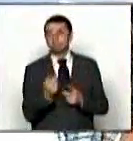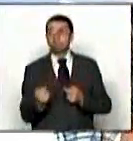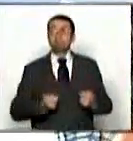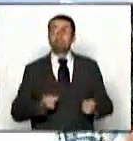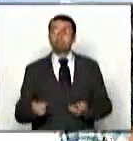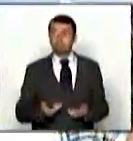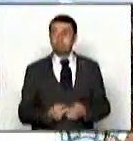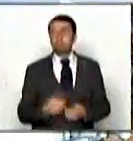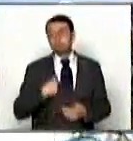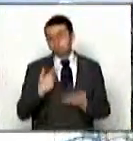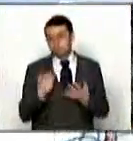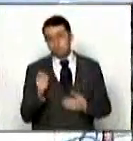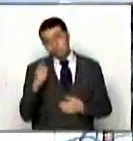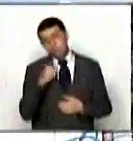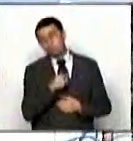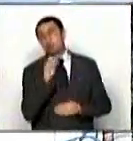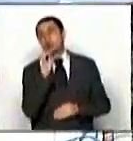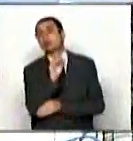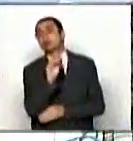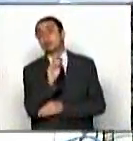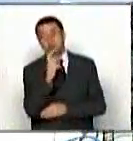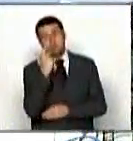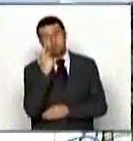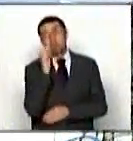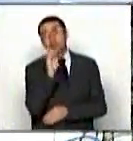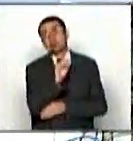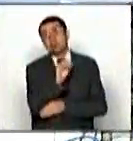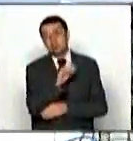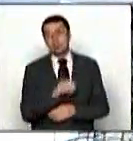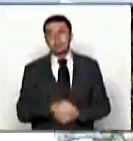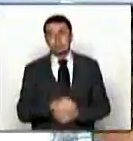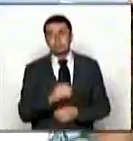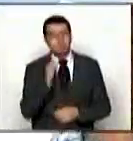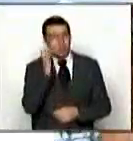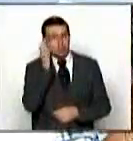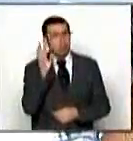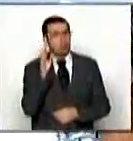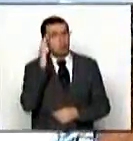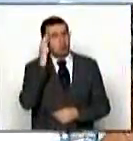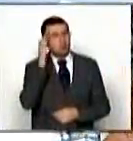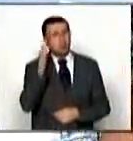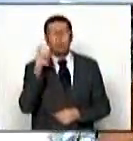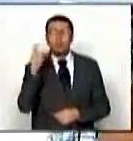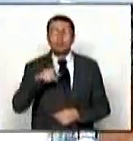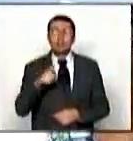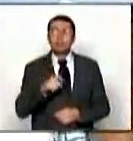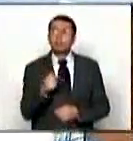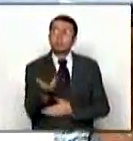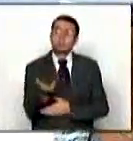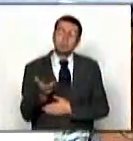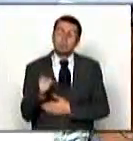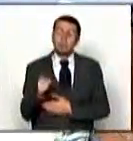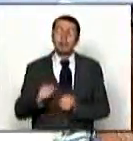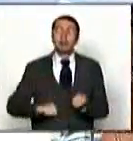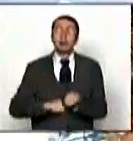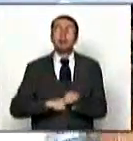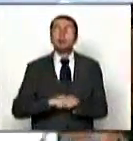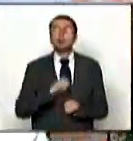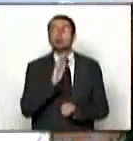quiero anunciar también para que si necesitamos de pronto solicitar el apoyo de